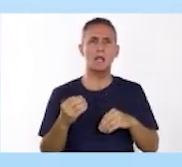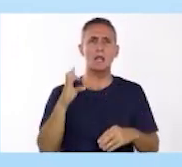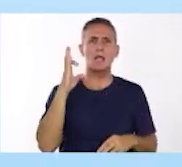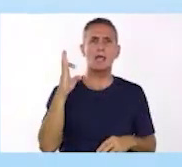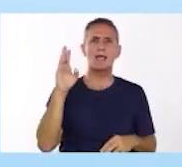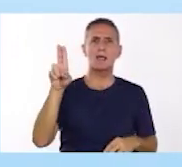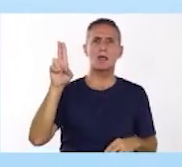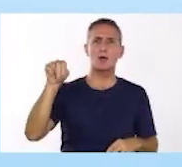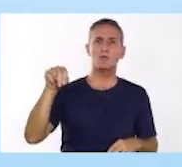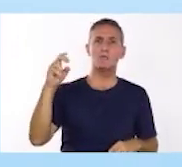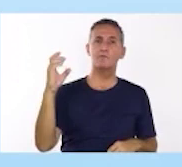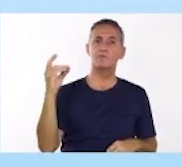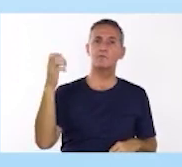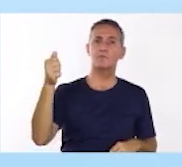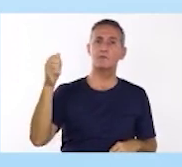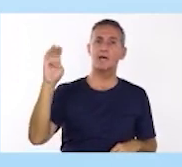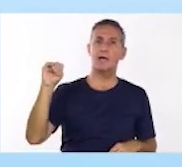por